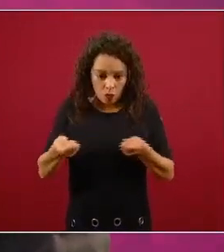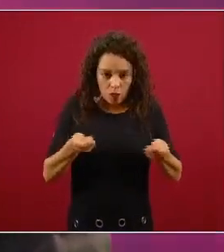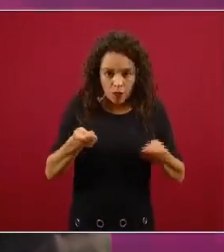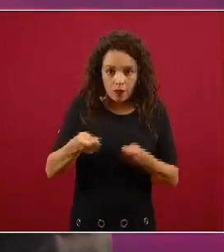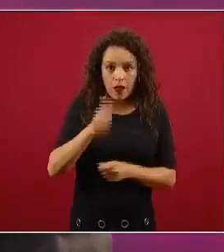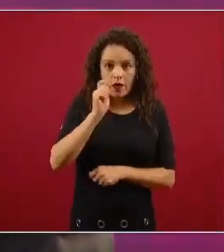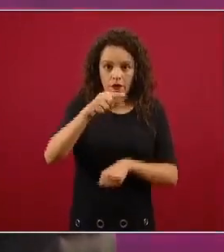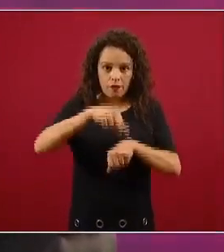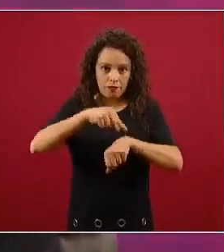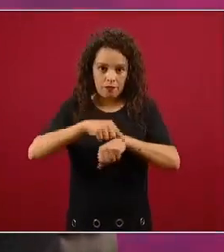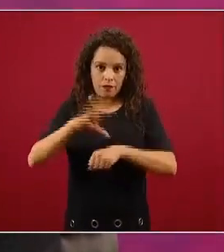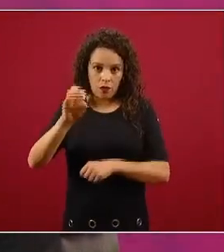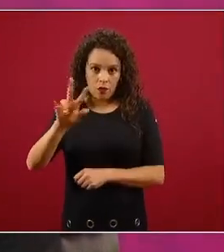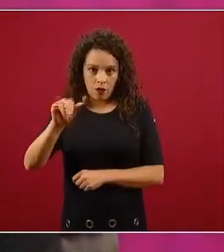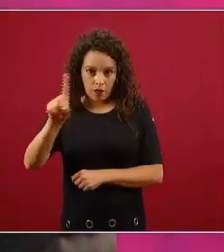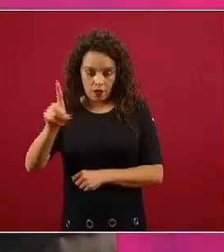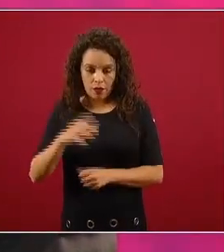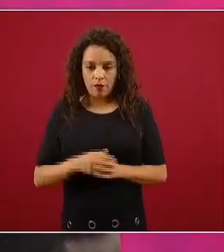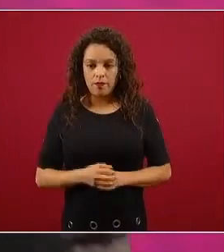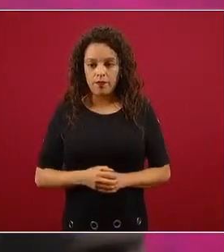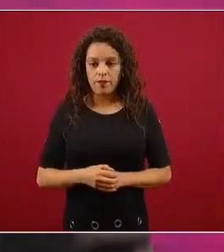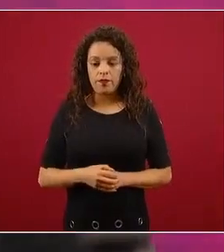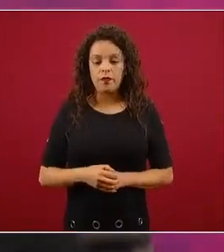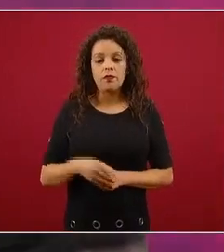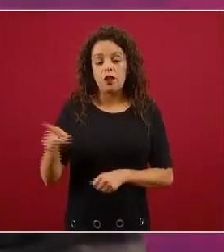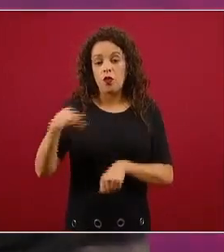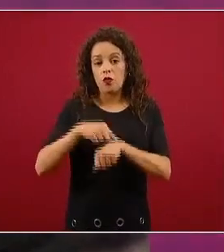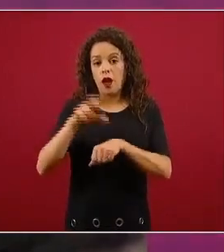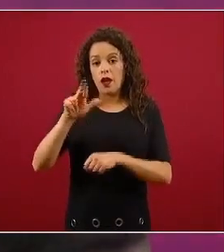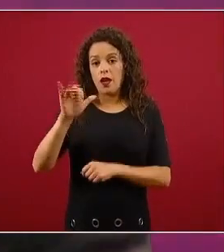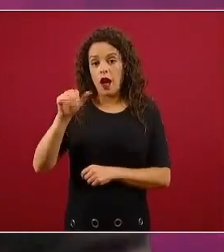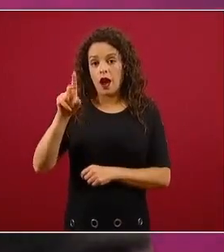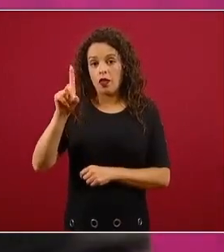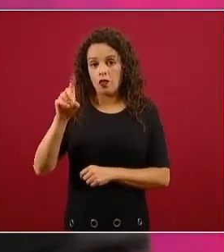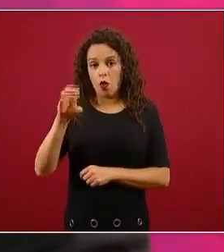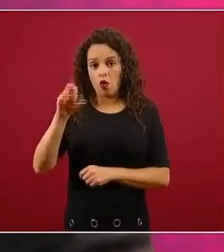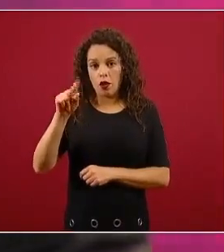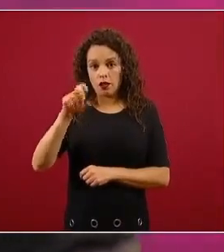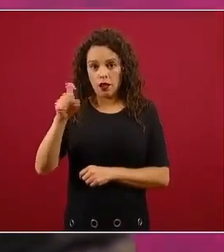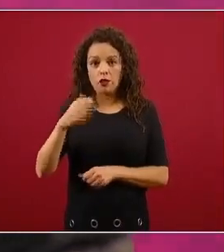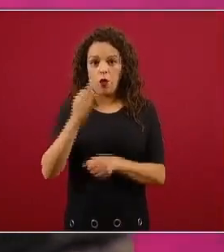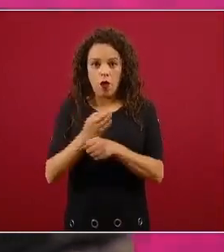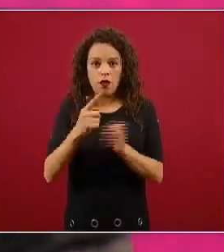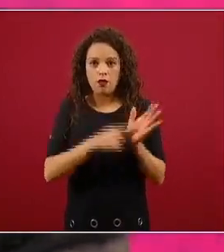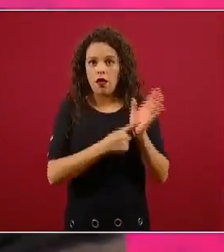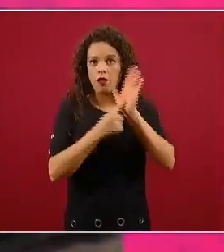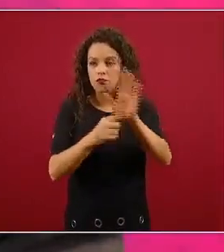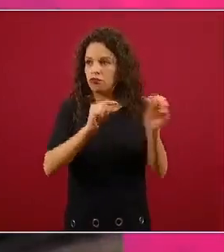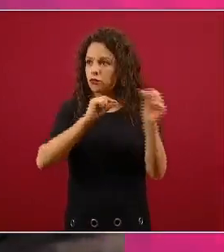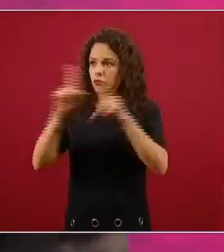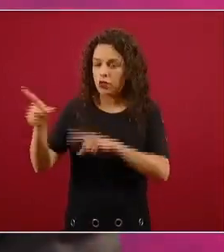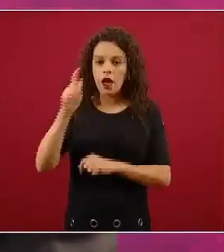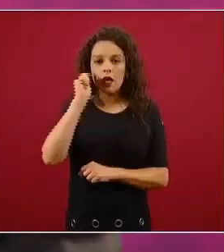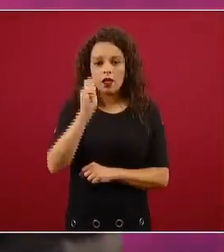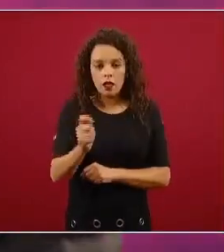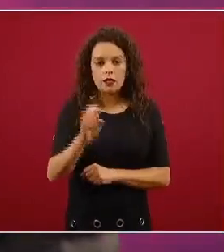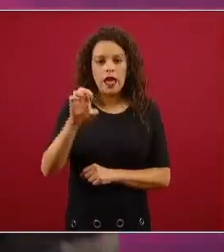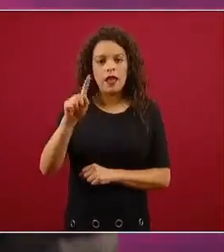vamos a distinguir hoy en la presentación que hará el doctor ricardo cortez las distintas etapas el cubit leve qué